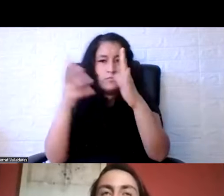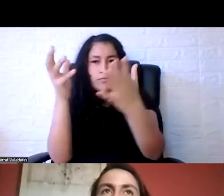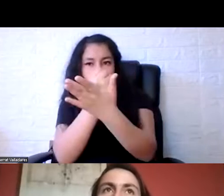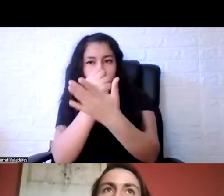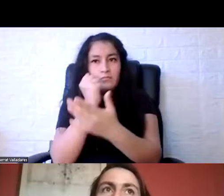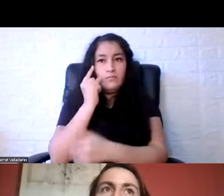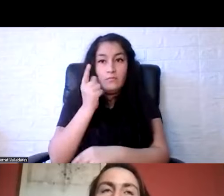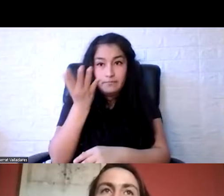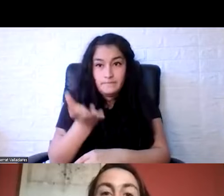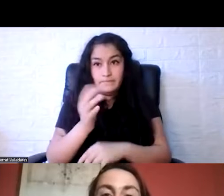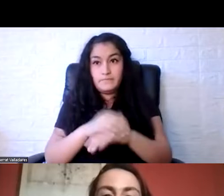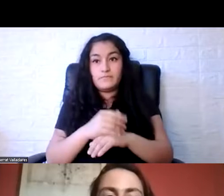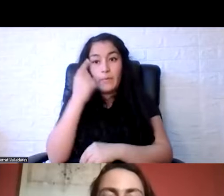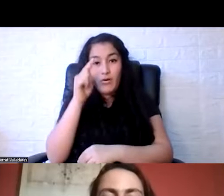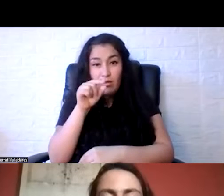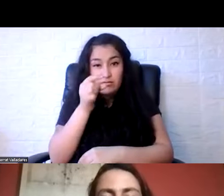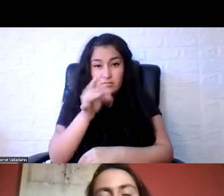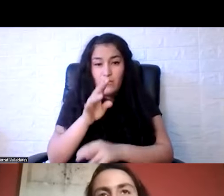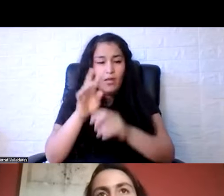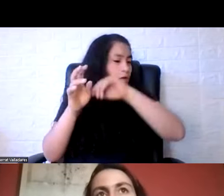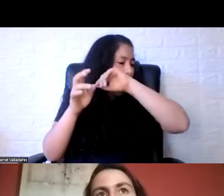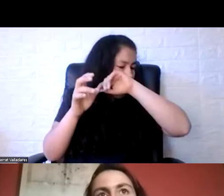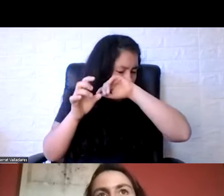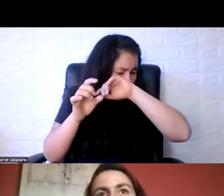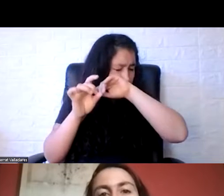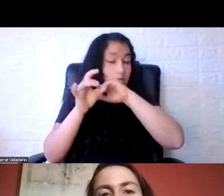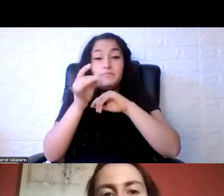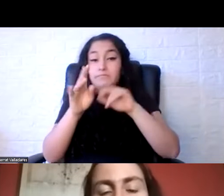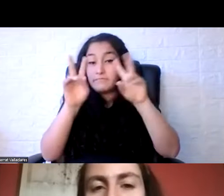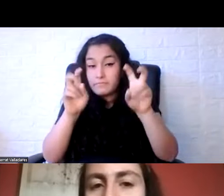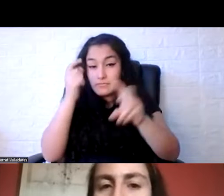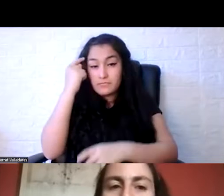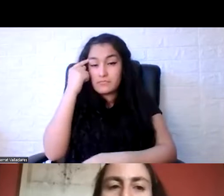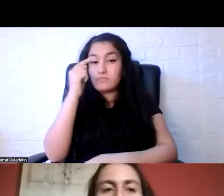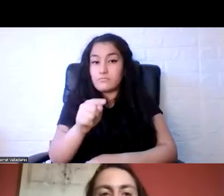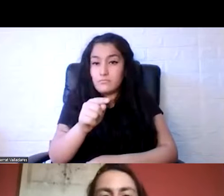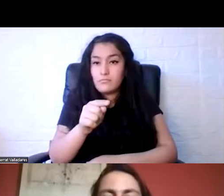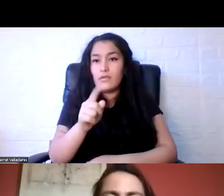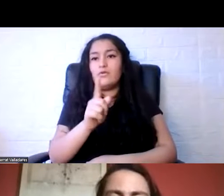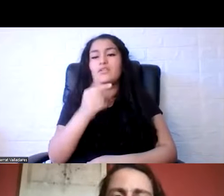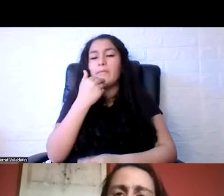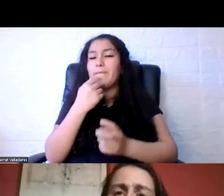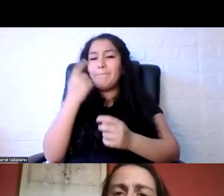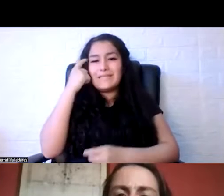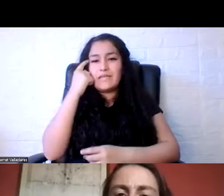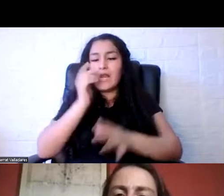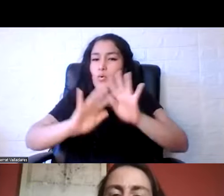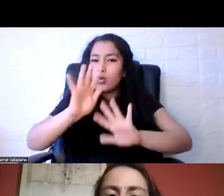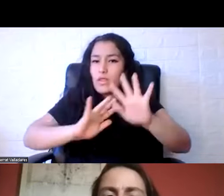Pero acá se trata no solo de medirlo en esas dimensiones, sino que de indagar en este cuidado.